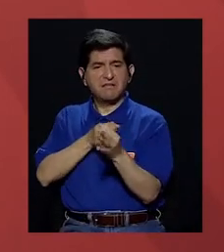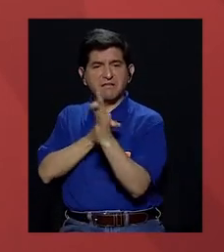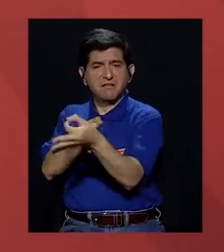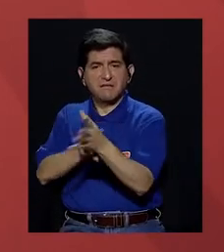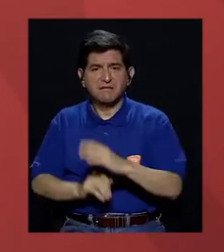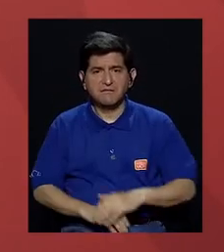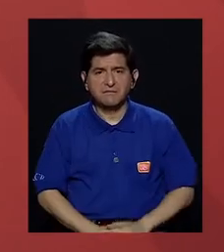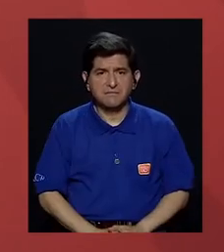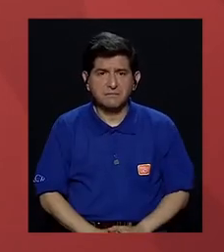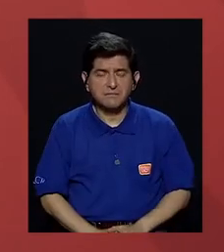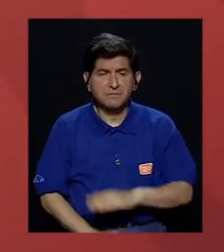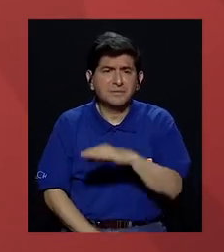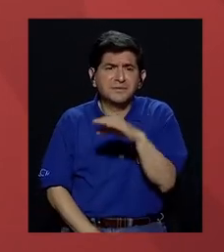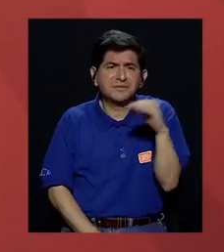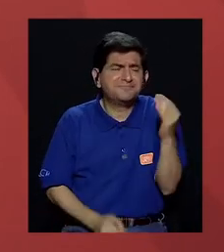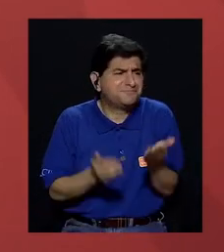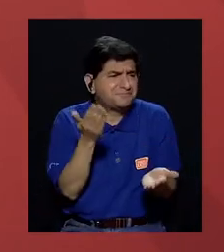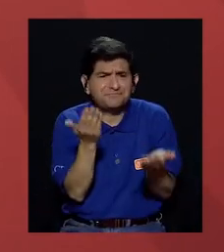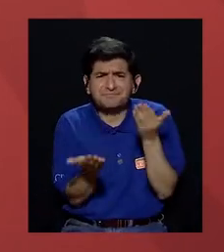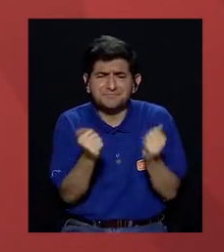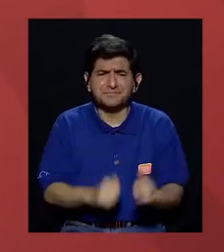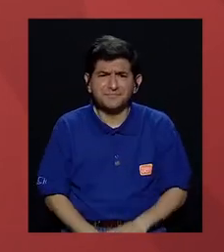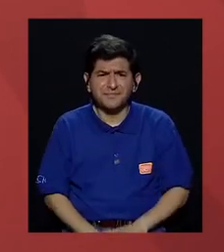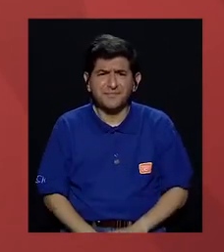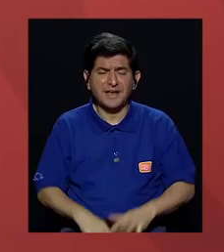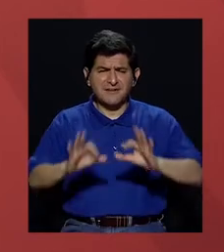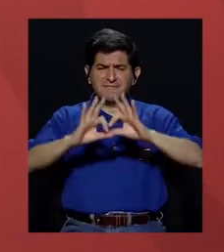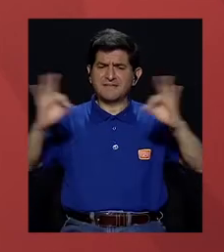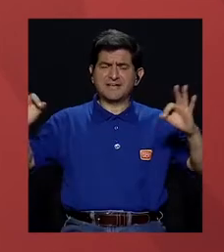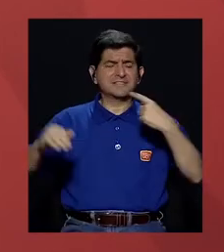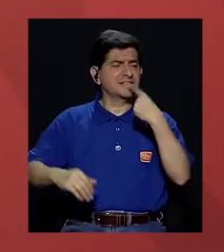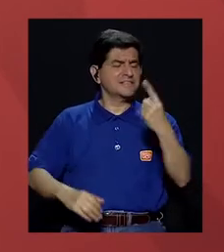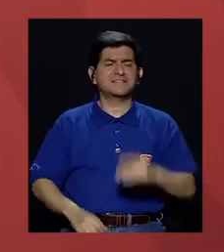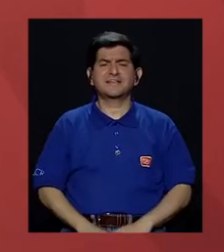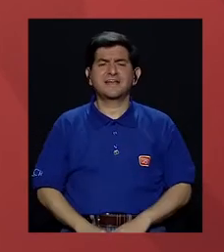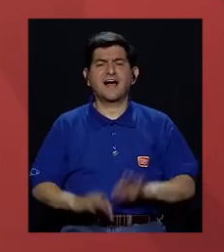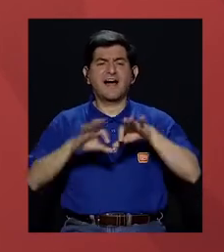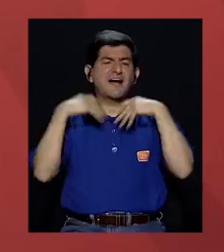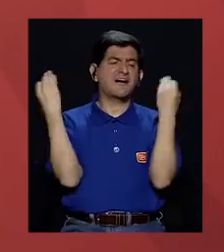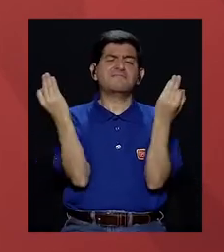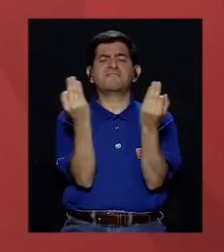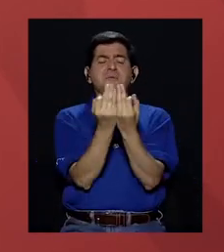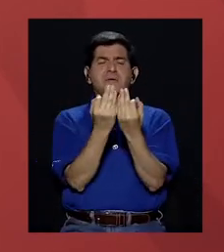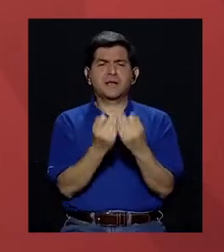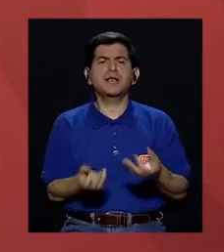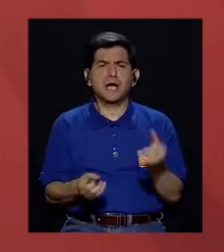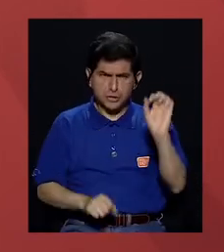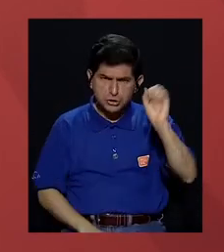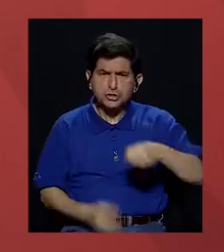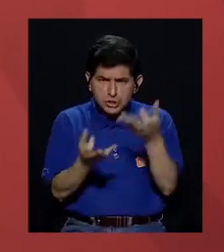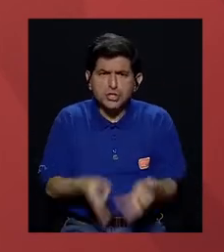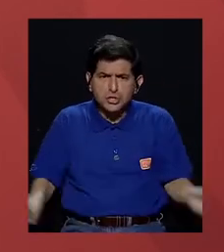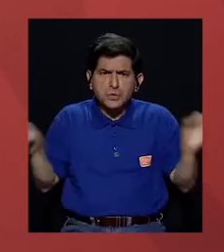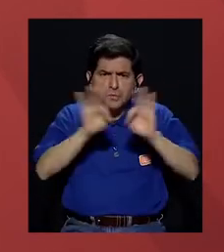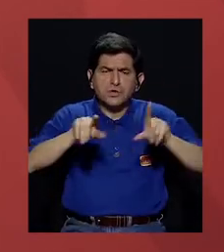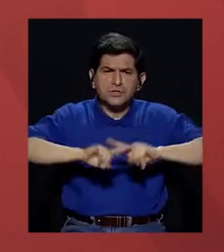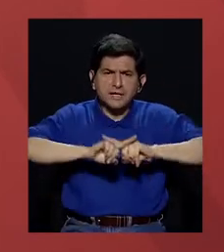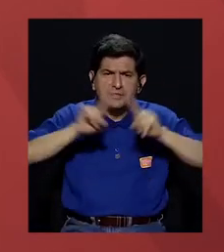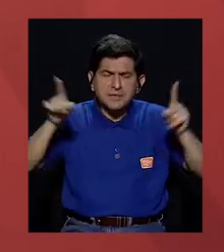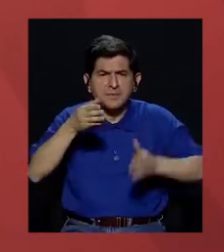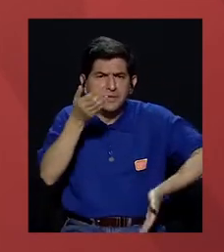y se ha puesto un gran eslogan que es la familia que no deja de ser importante pero en este caso en particular